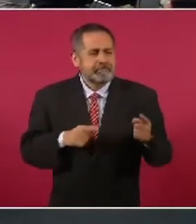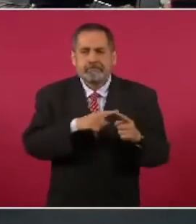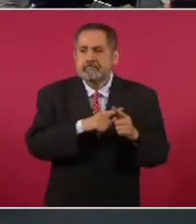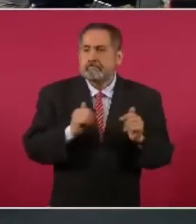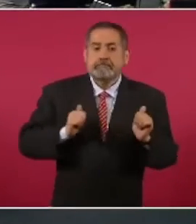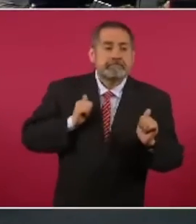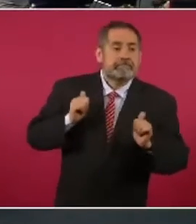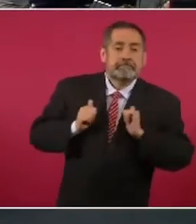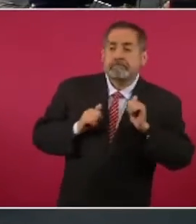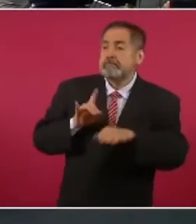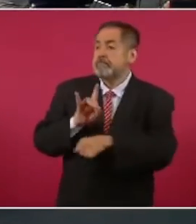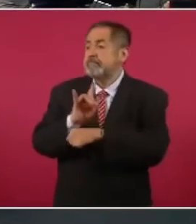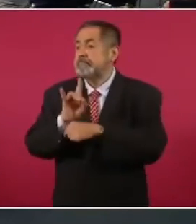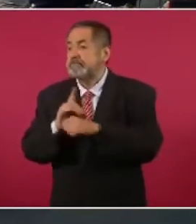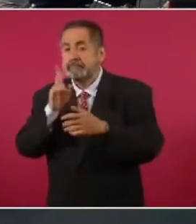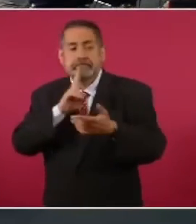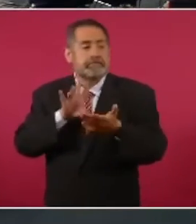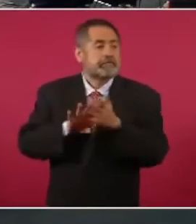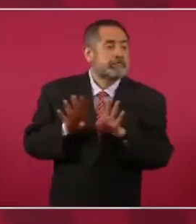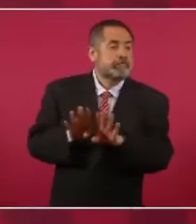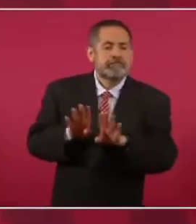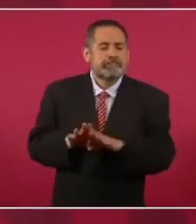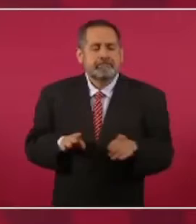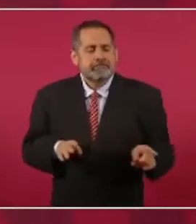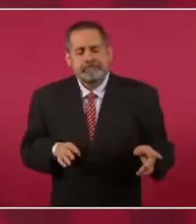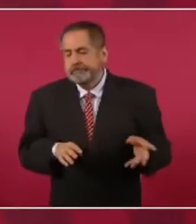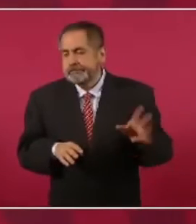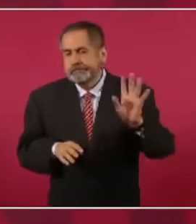acomodaticios, simuladores,